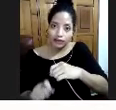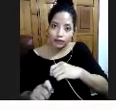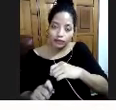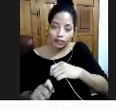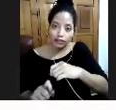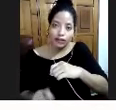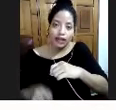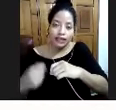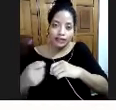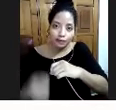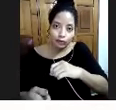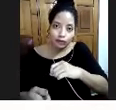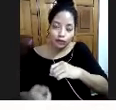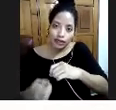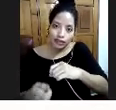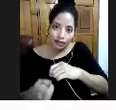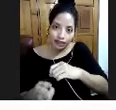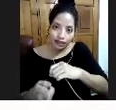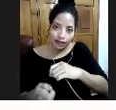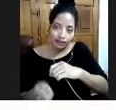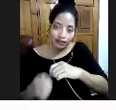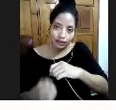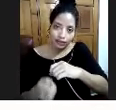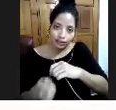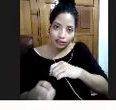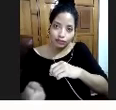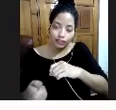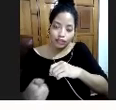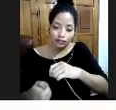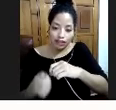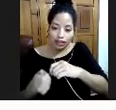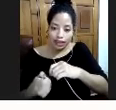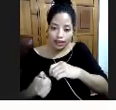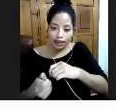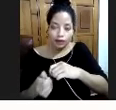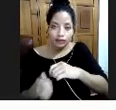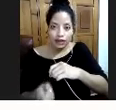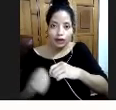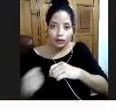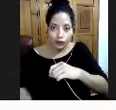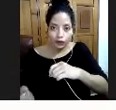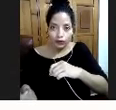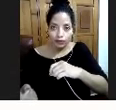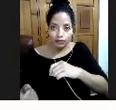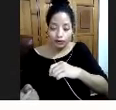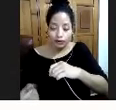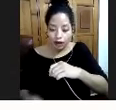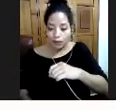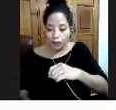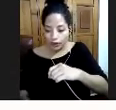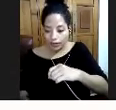en Estados Unidos interpuso una demanda ante la Corte de Estados Unidos contra Google,